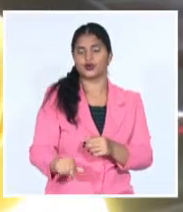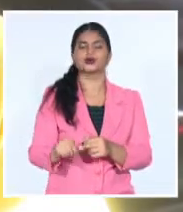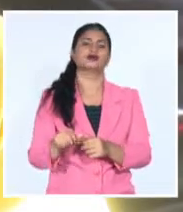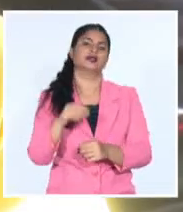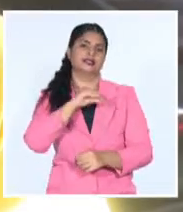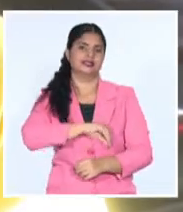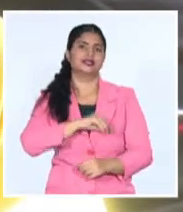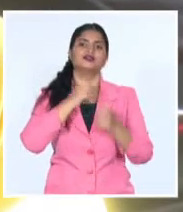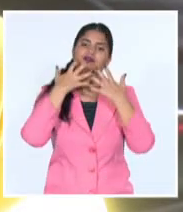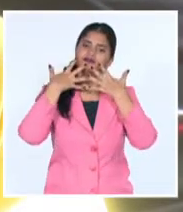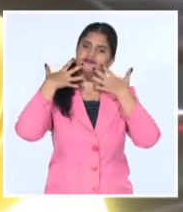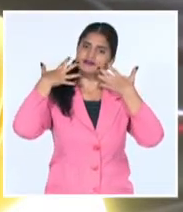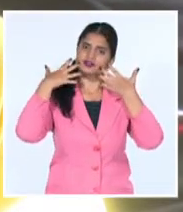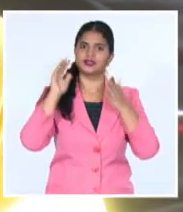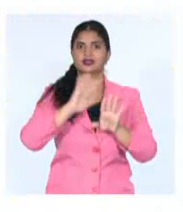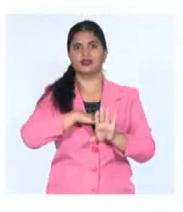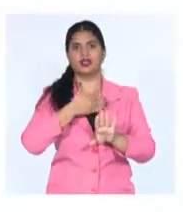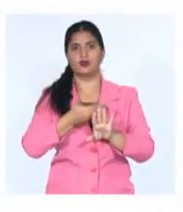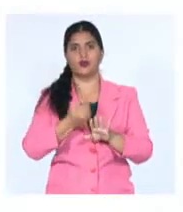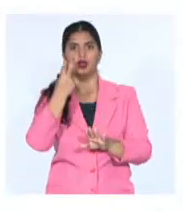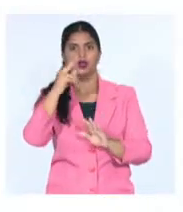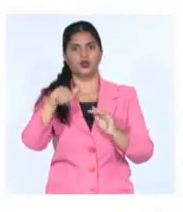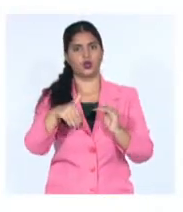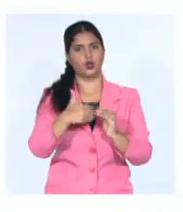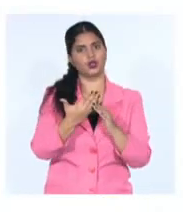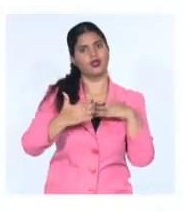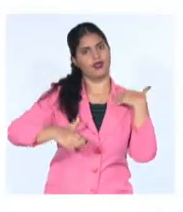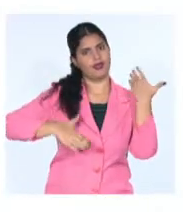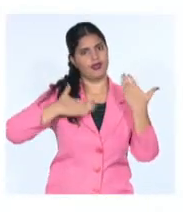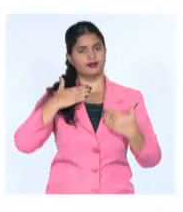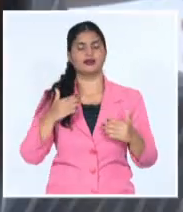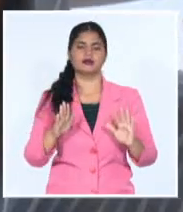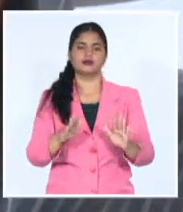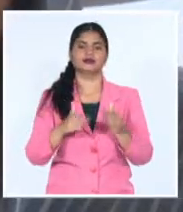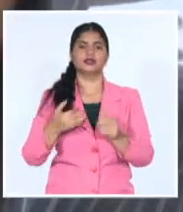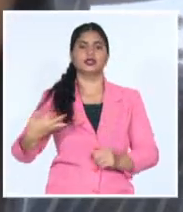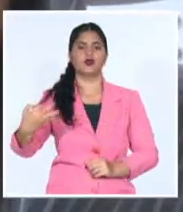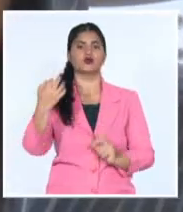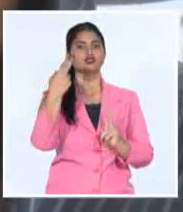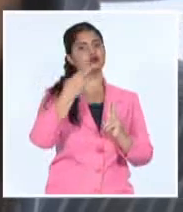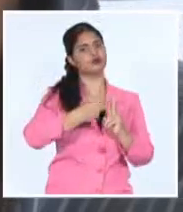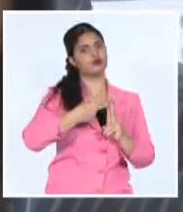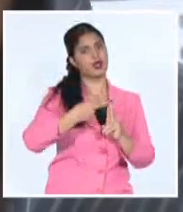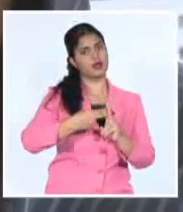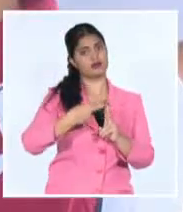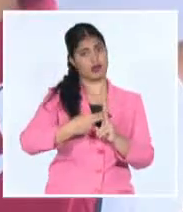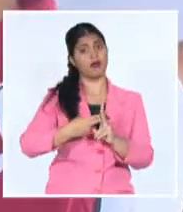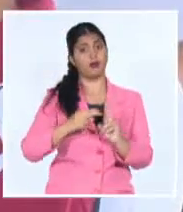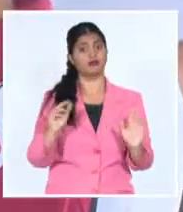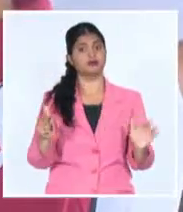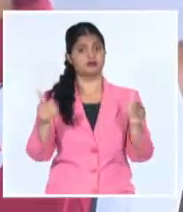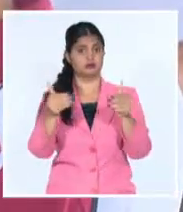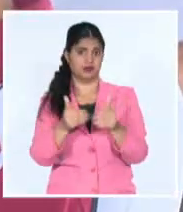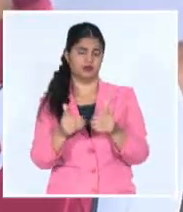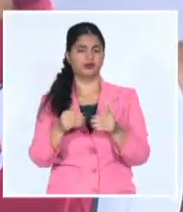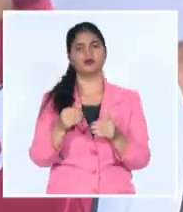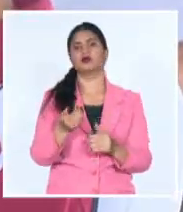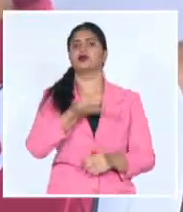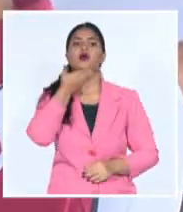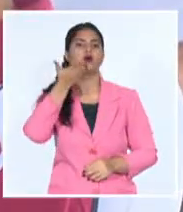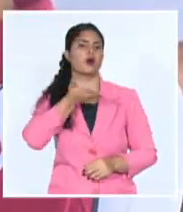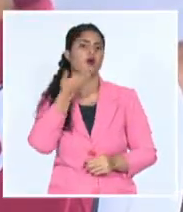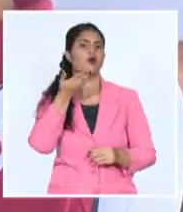orgulloso. Después de 2 días de actividades, concluyó en Bayamo la celebración de esta jornada, en la que tuvieron lugar recitales de